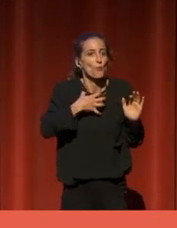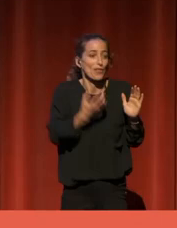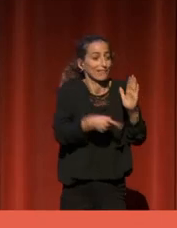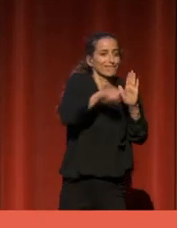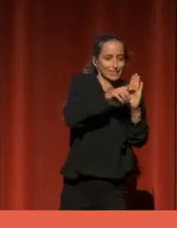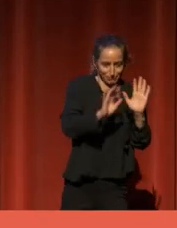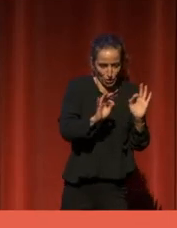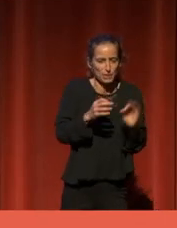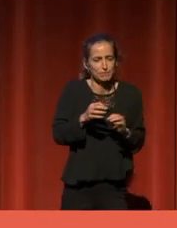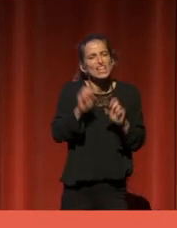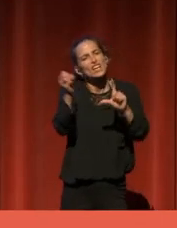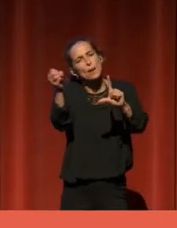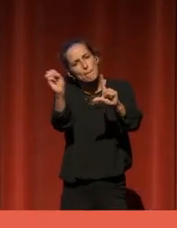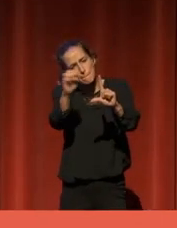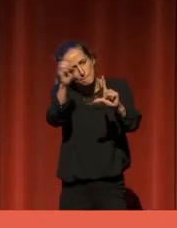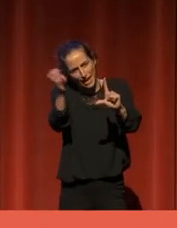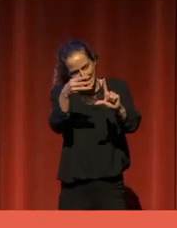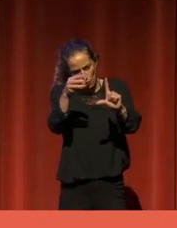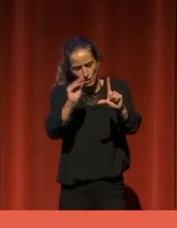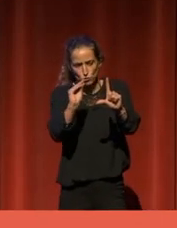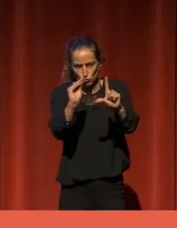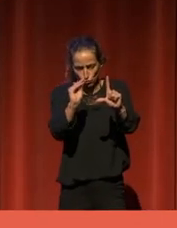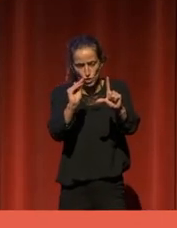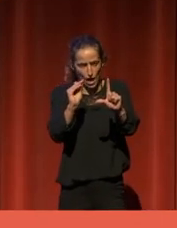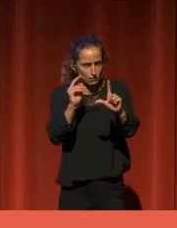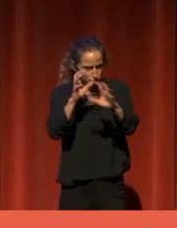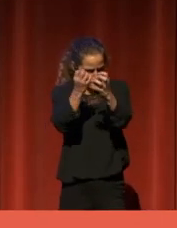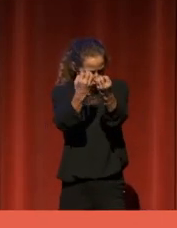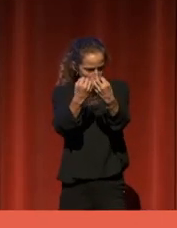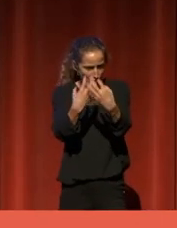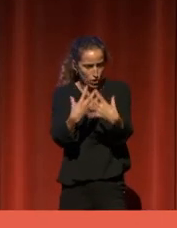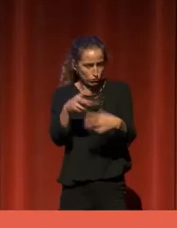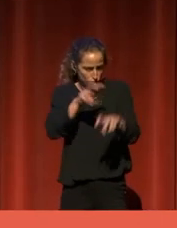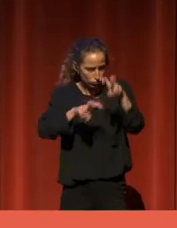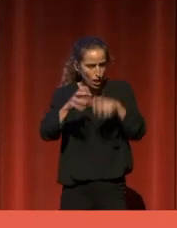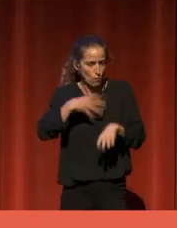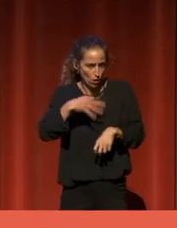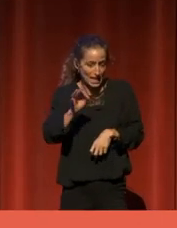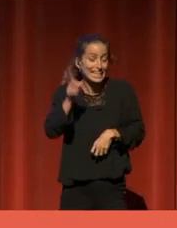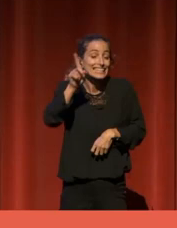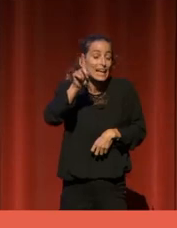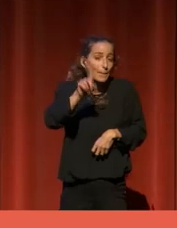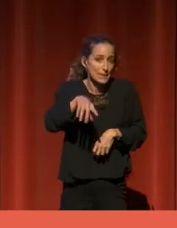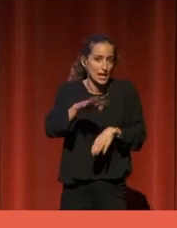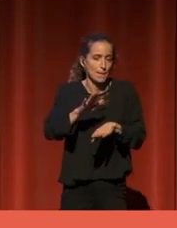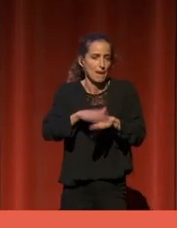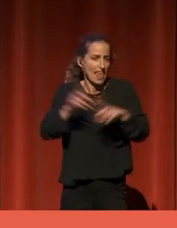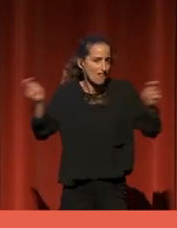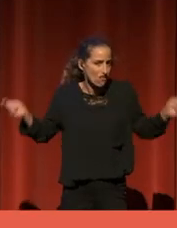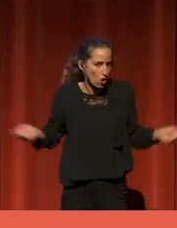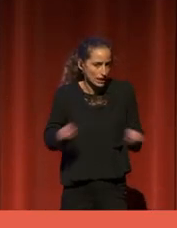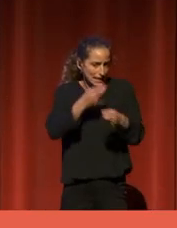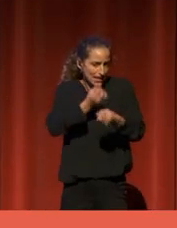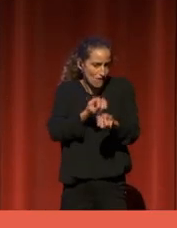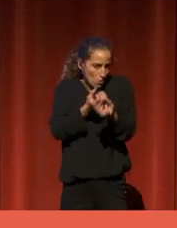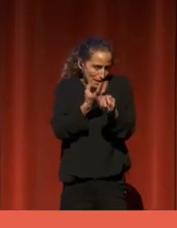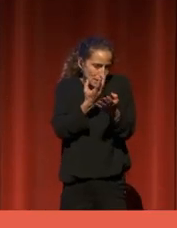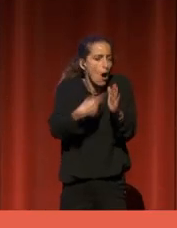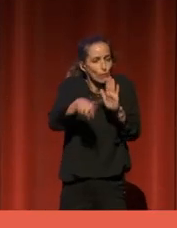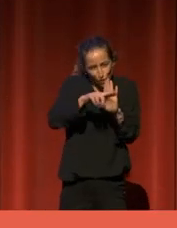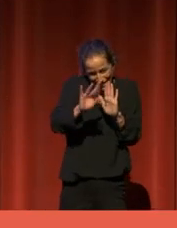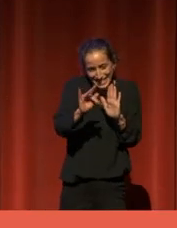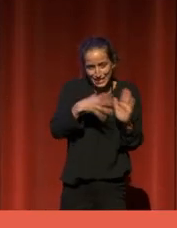web y también os podéis suscribir a apuntar a su eh a su boletín informativo